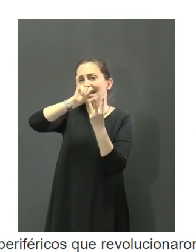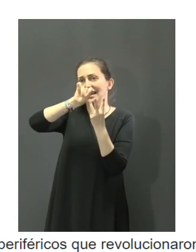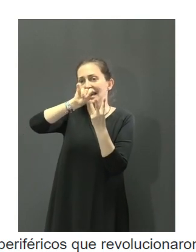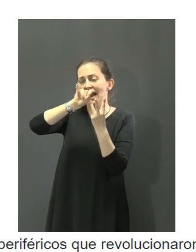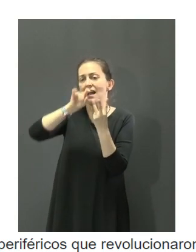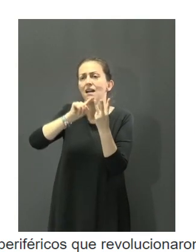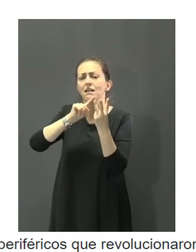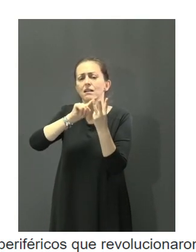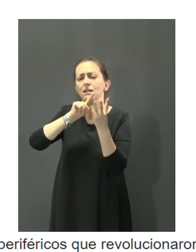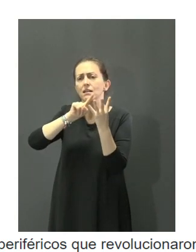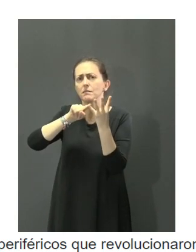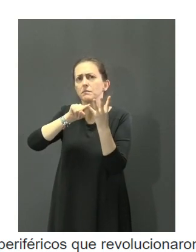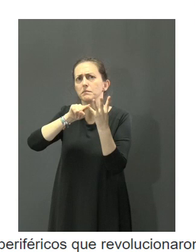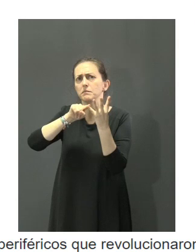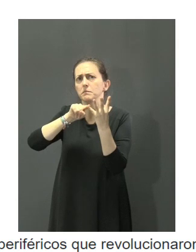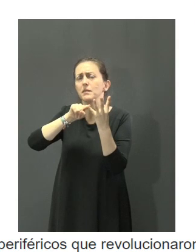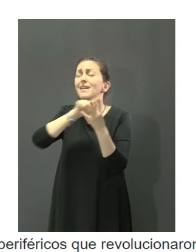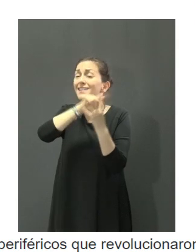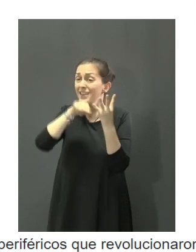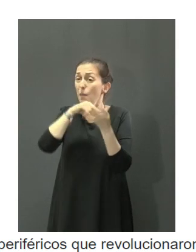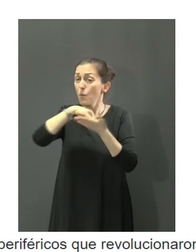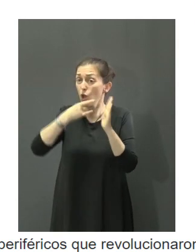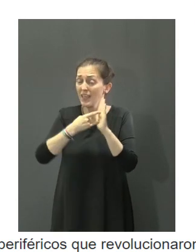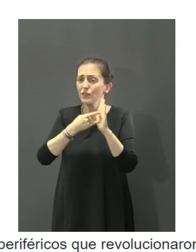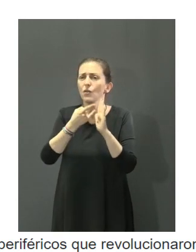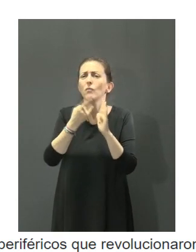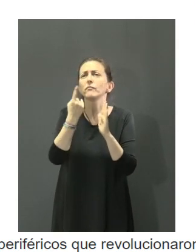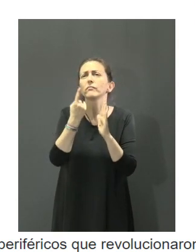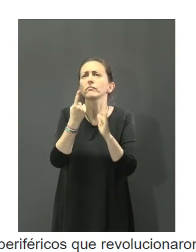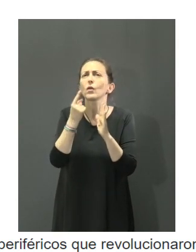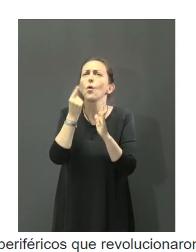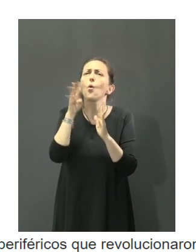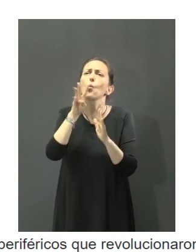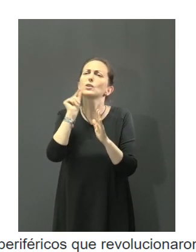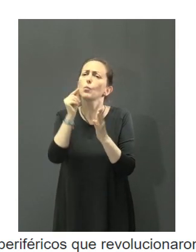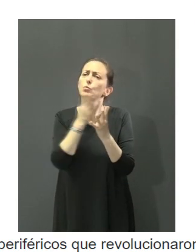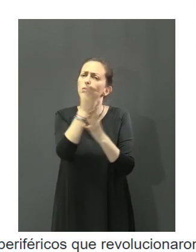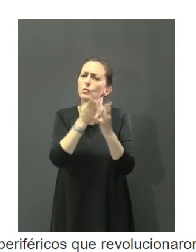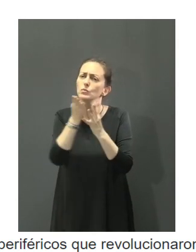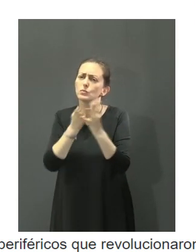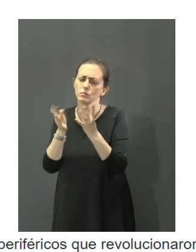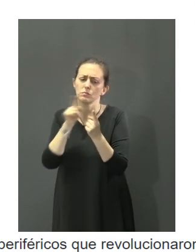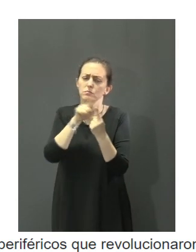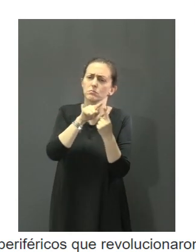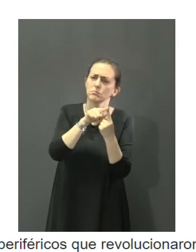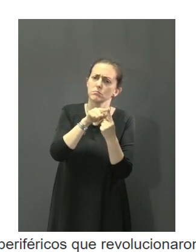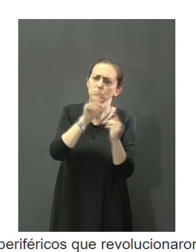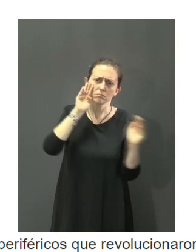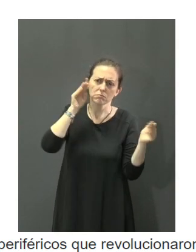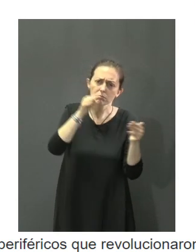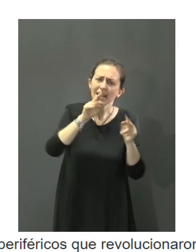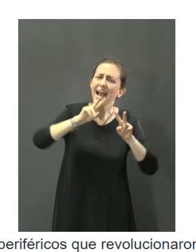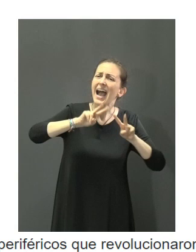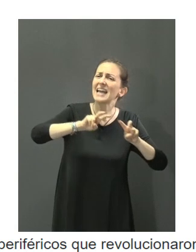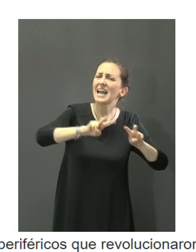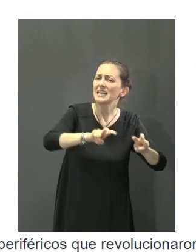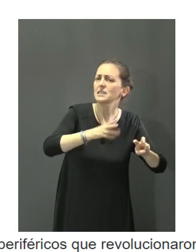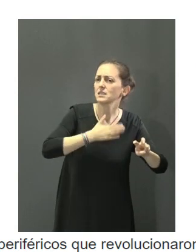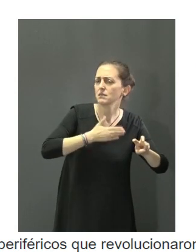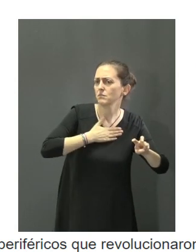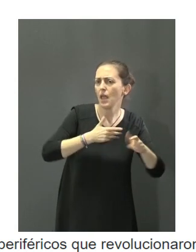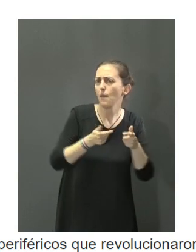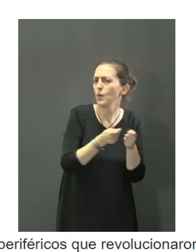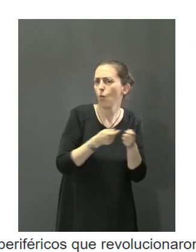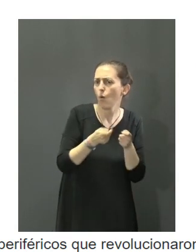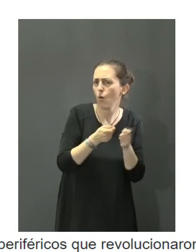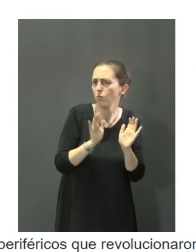y dentro del proyecto Gali tenemos 4 vertientes, por así decirlo. Por un lado encontramos el análisis propio de videojuegos con